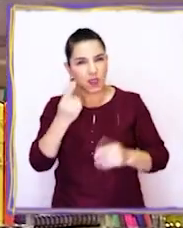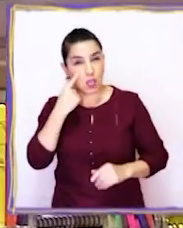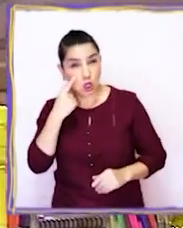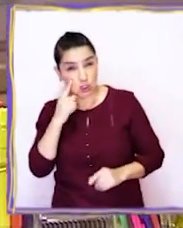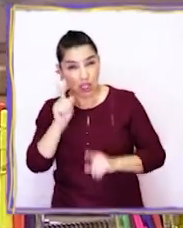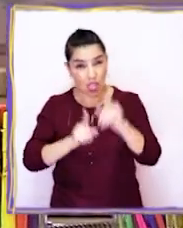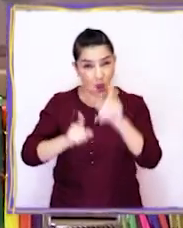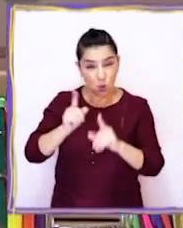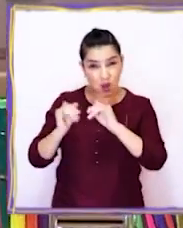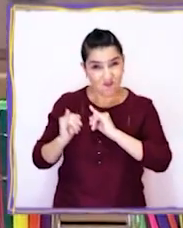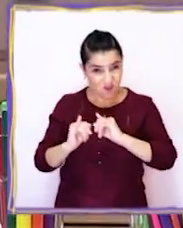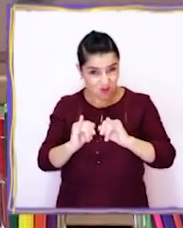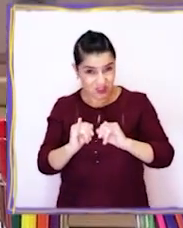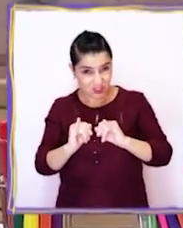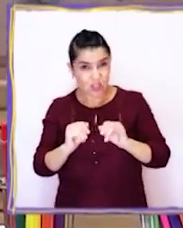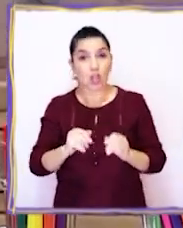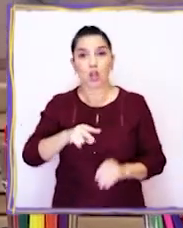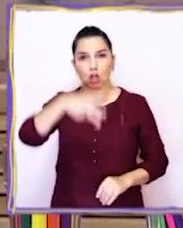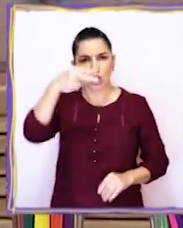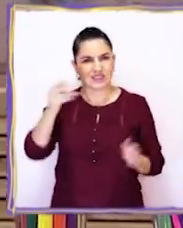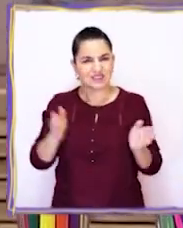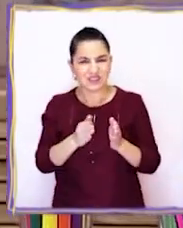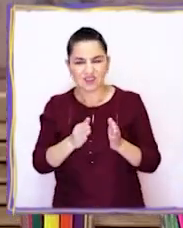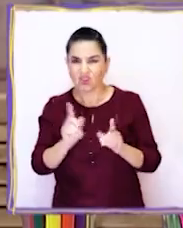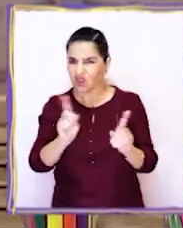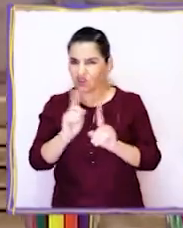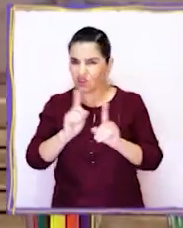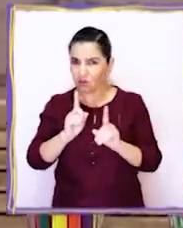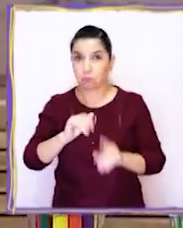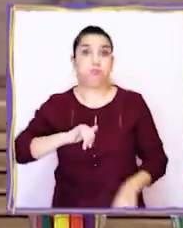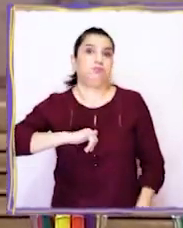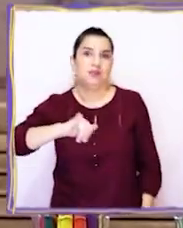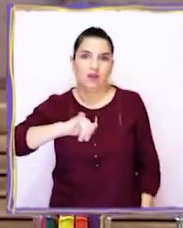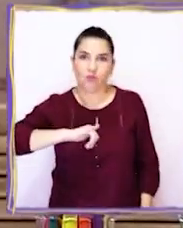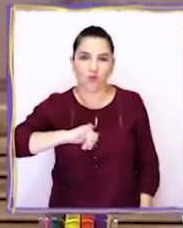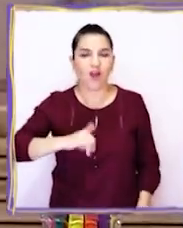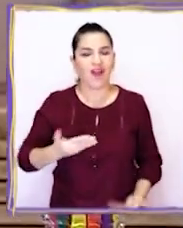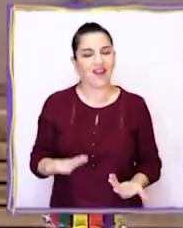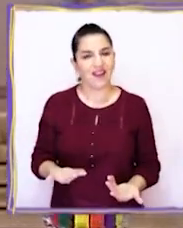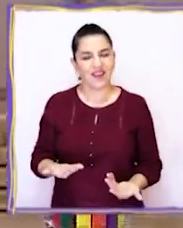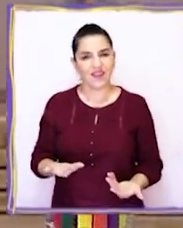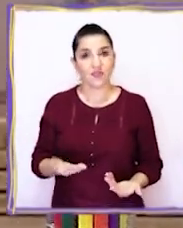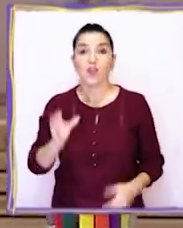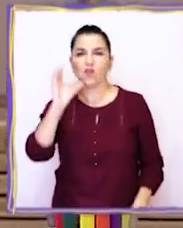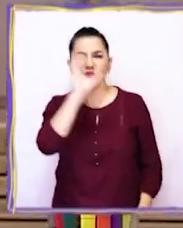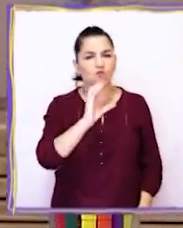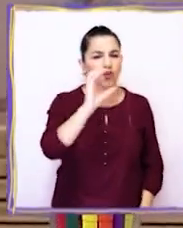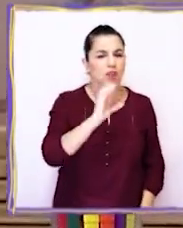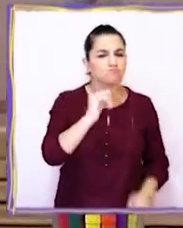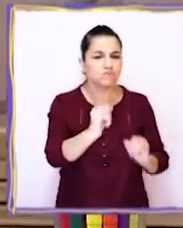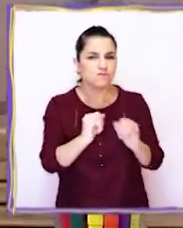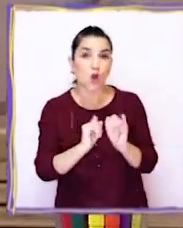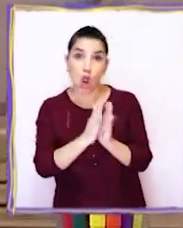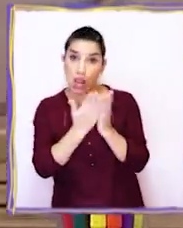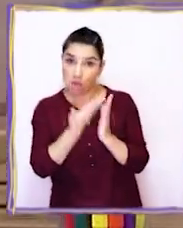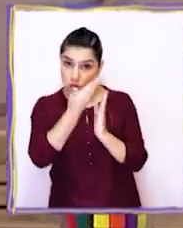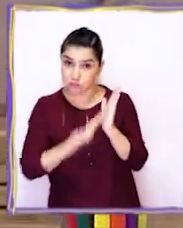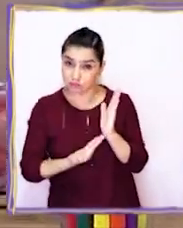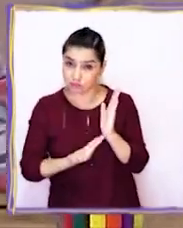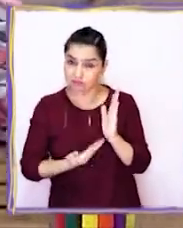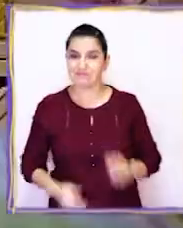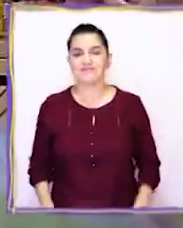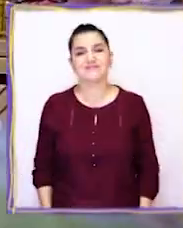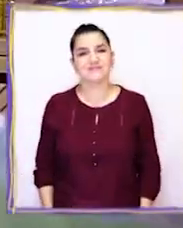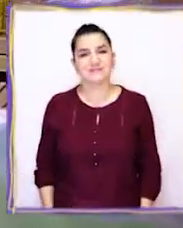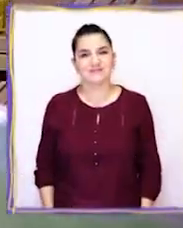¿Ustedes conocen algún dato sobre el norte chico? ¿No? Entonces estamos iguales. ¿Y si buscamos información en nuestro libro?